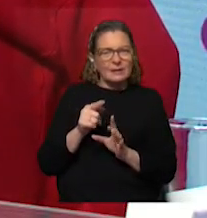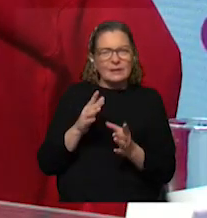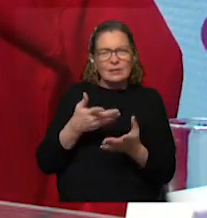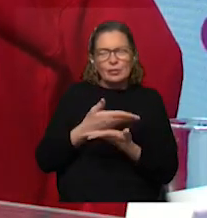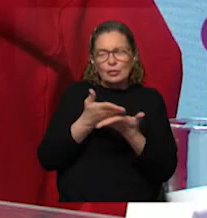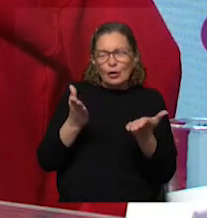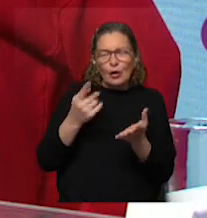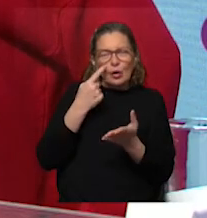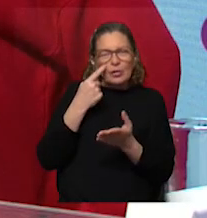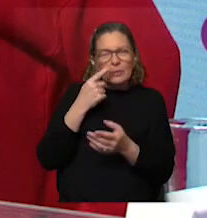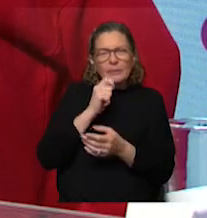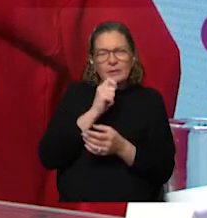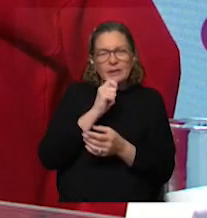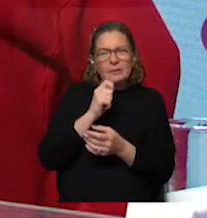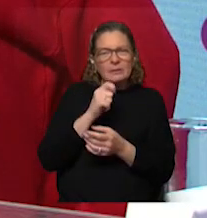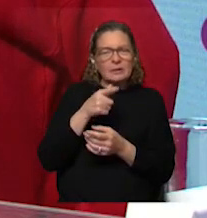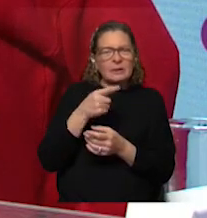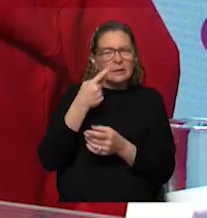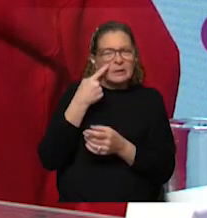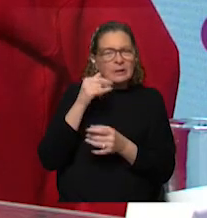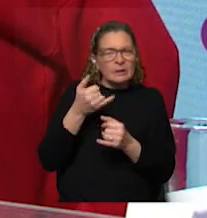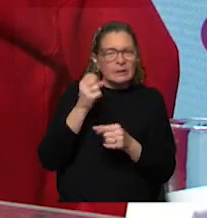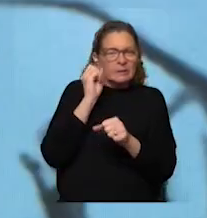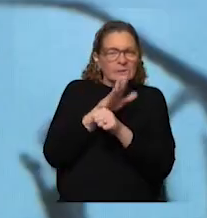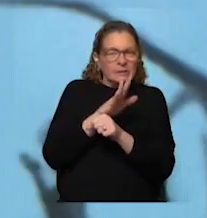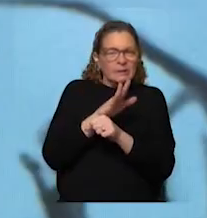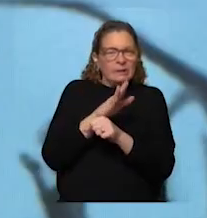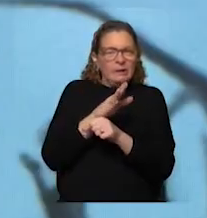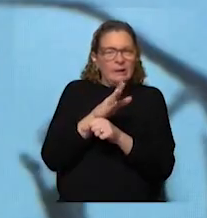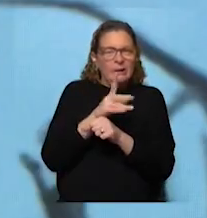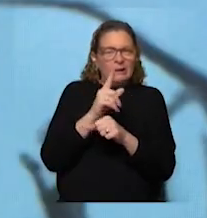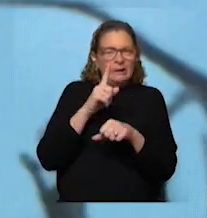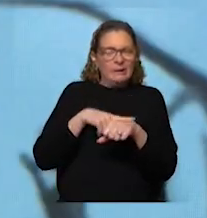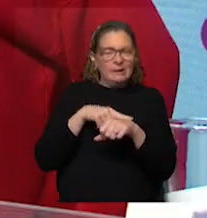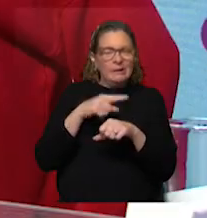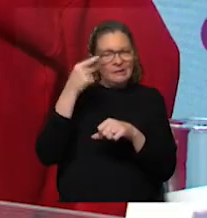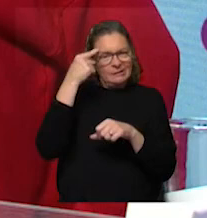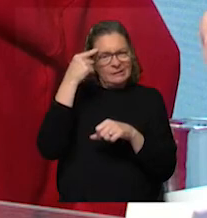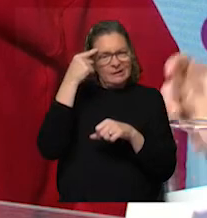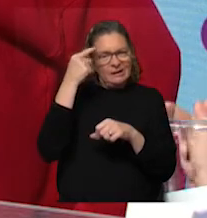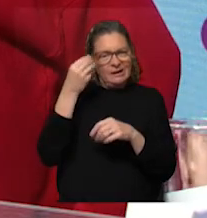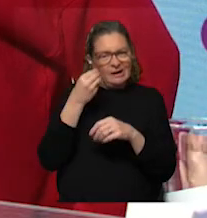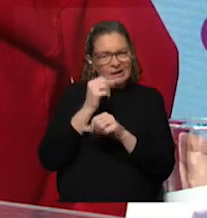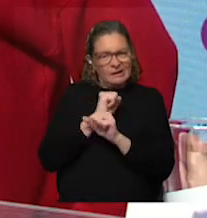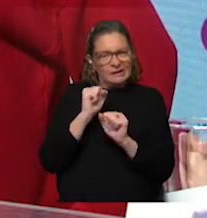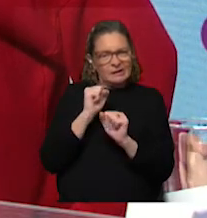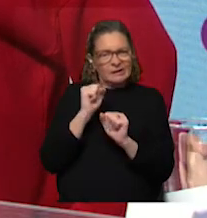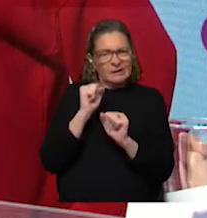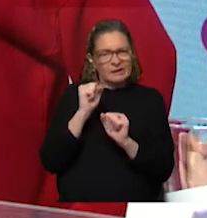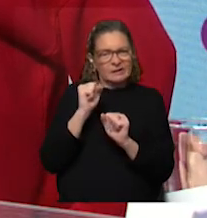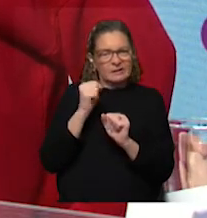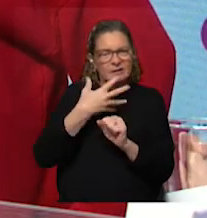que es donde bueno ir a hacer periodismos como tengo una Primicia ya largo no no como que no me tomo el tiempo y pienso cómo es posible